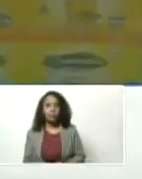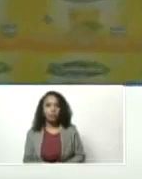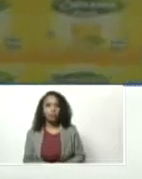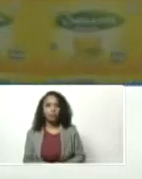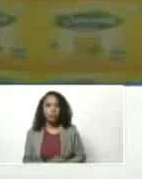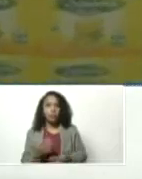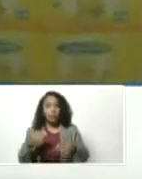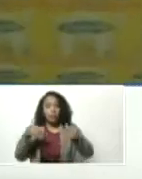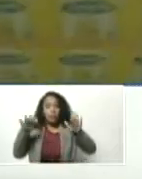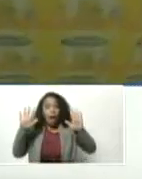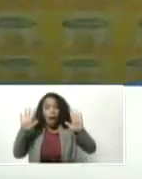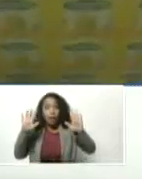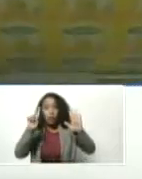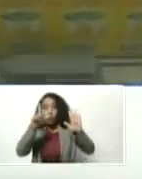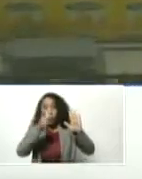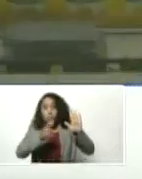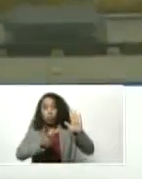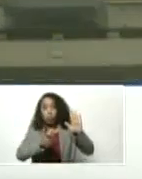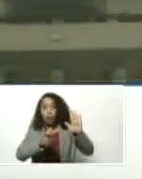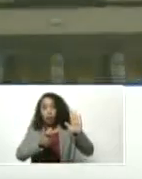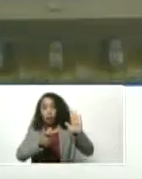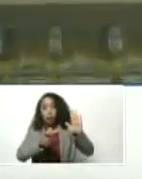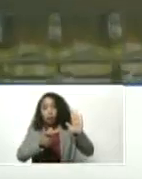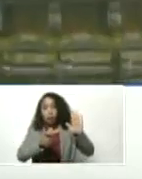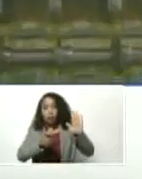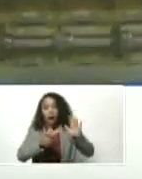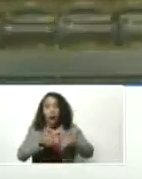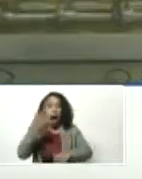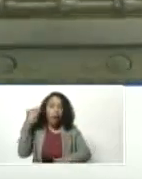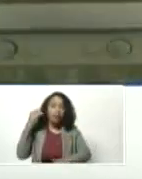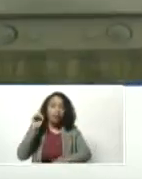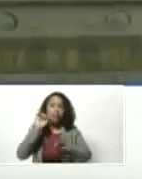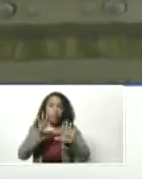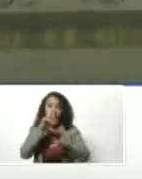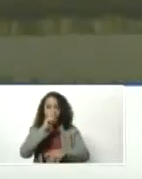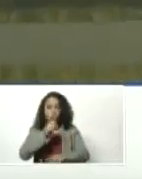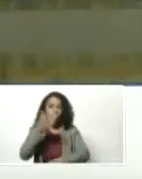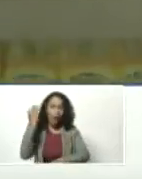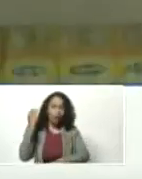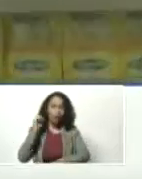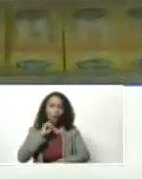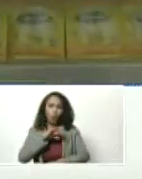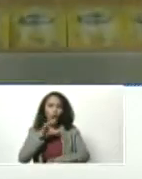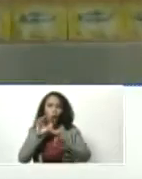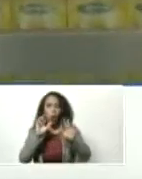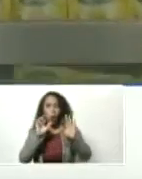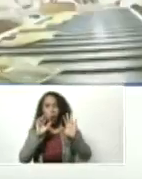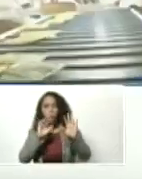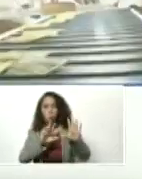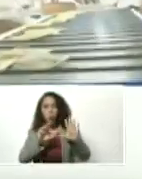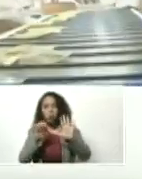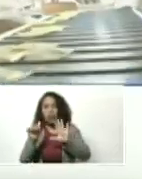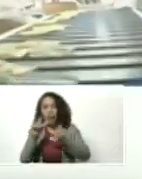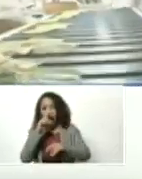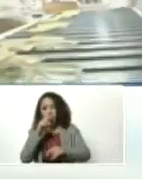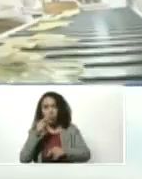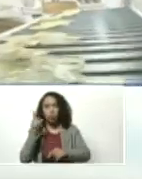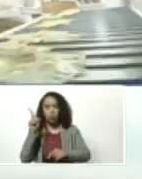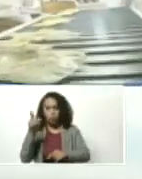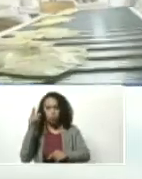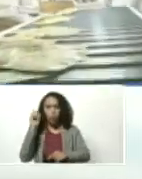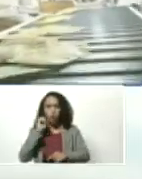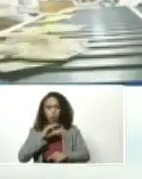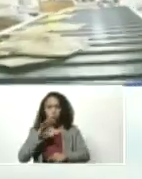Quizás alguien hace 10 años, hace 8 años, 6 años, Loyo, tú que